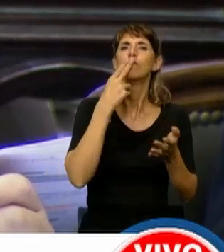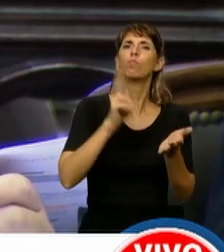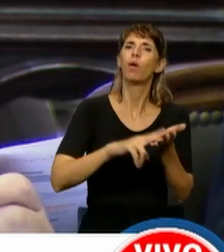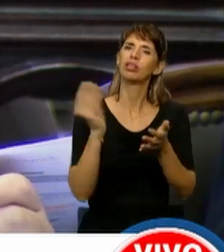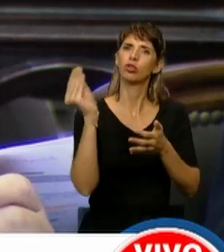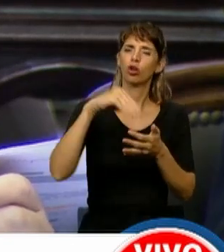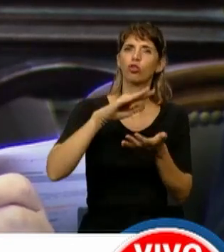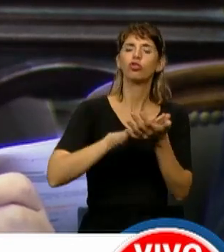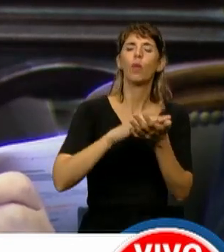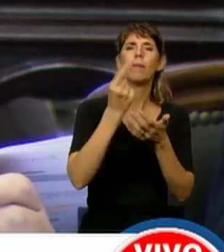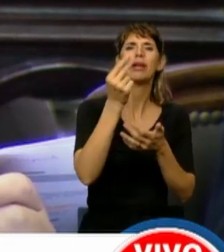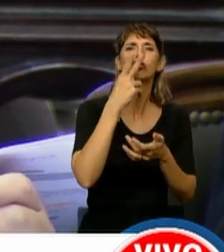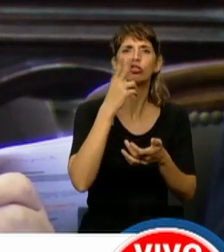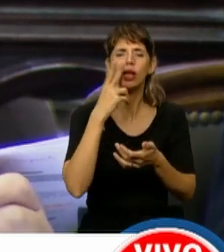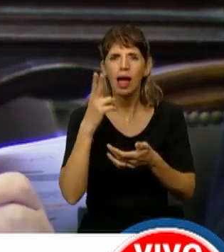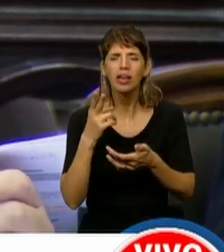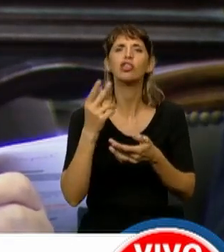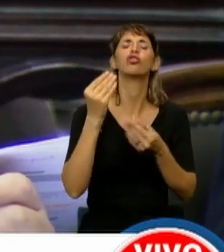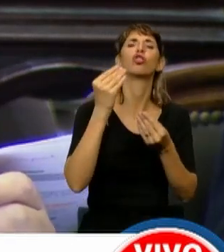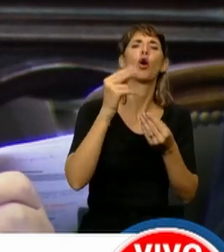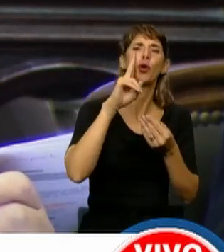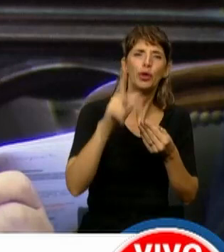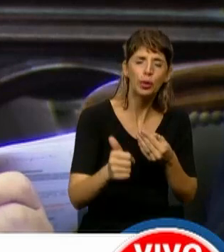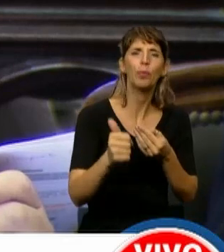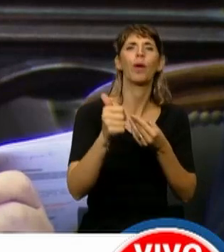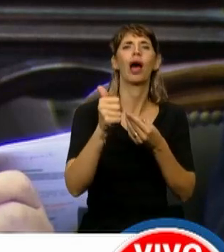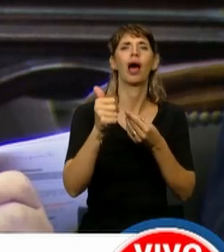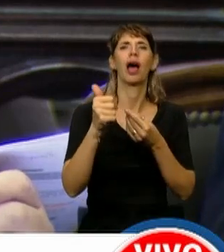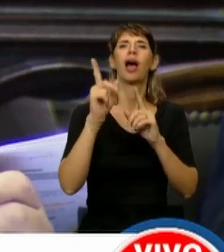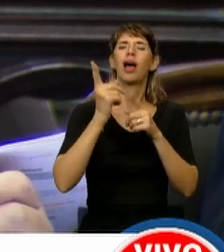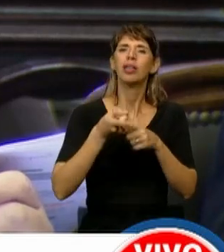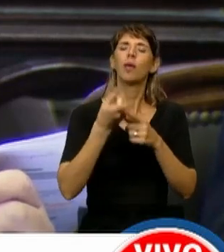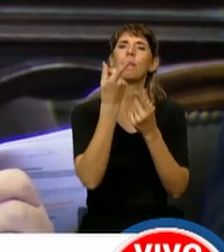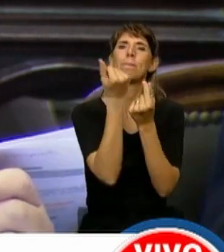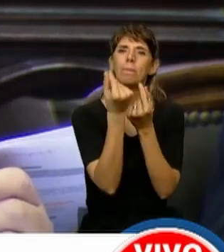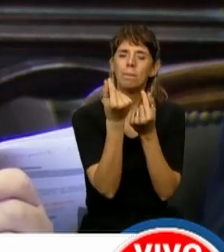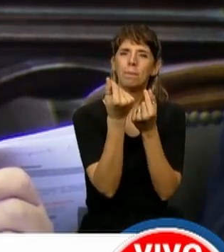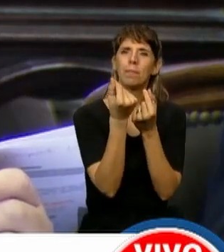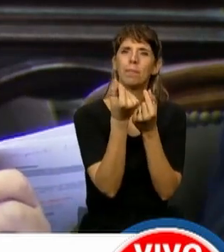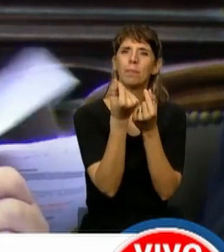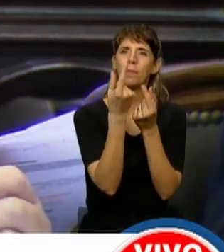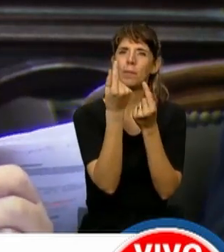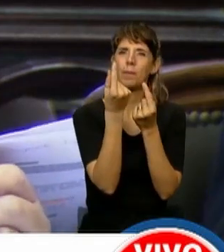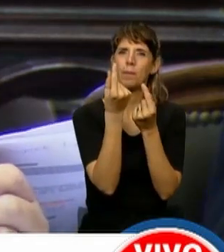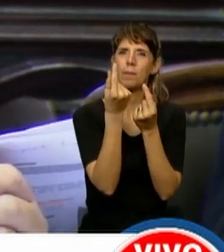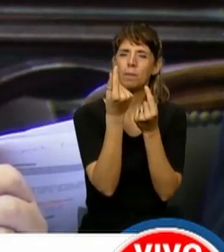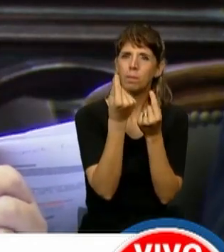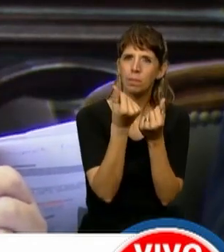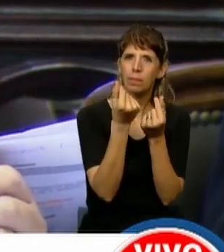sobre el precio del cigarrillo, régimen simplificado, IVA, gravamen de emergencia de los